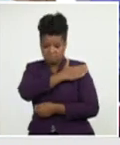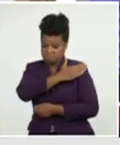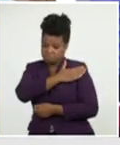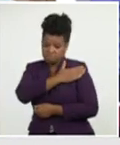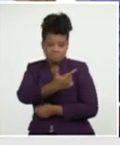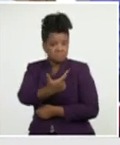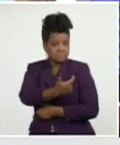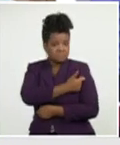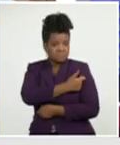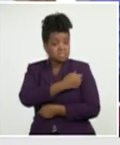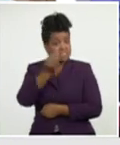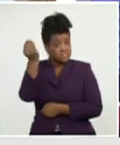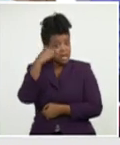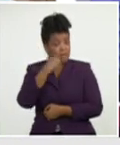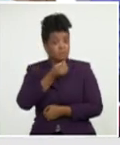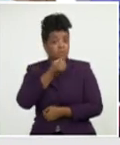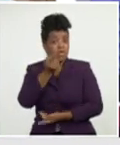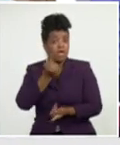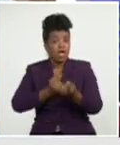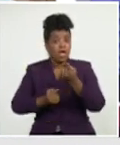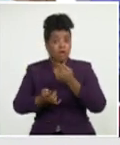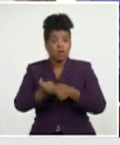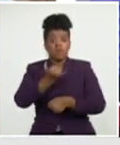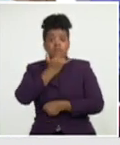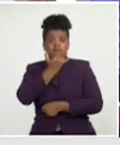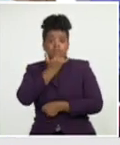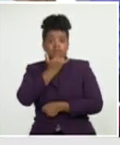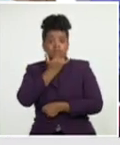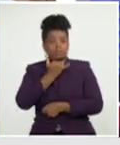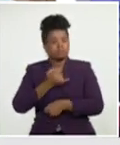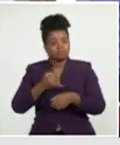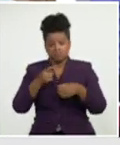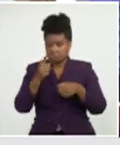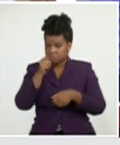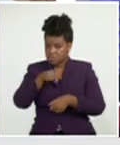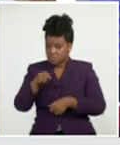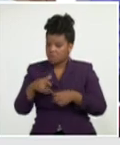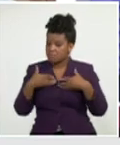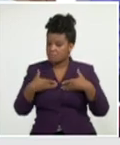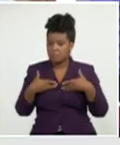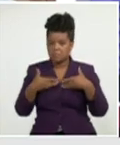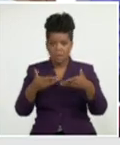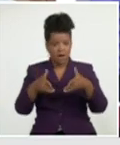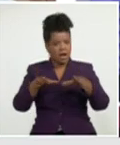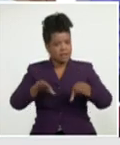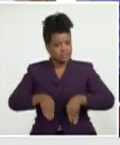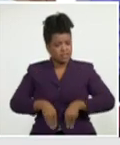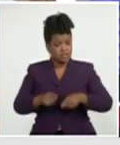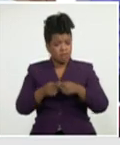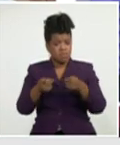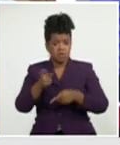que existe la probabilidad de caer en el grupo placebo. Y lo han asumido incluso desde la responsabilidad de saber que